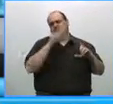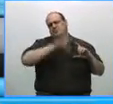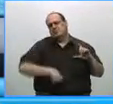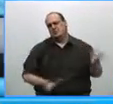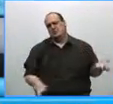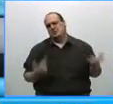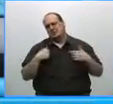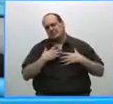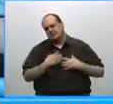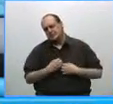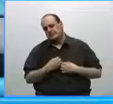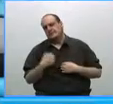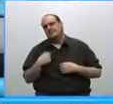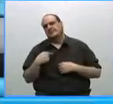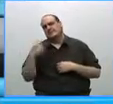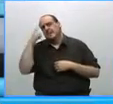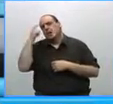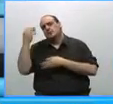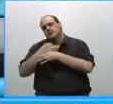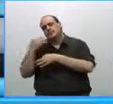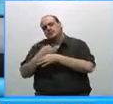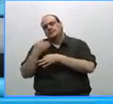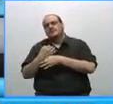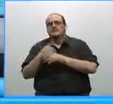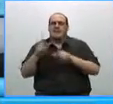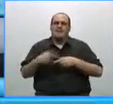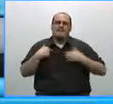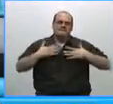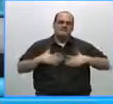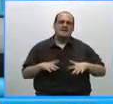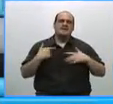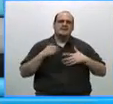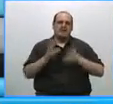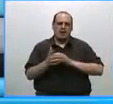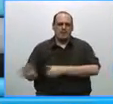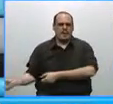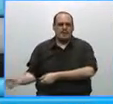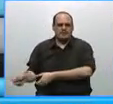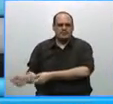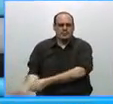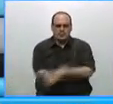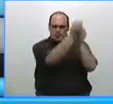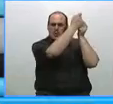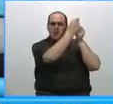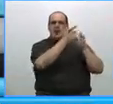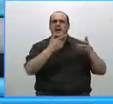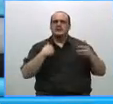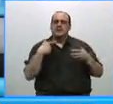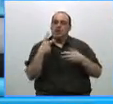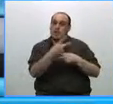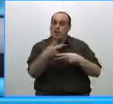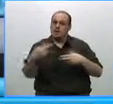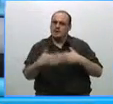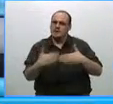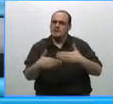hemos estado trabajando mucho en eso por supuesto física y técnicamente también y bueno nos quedan dos semanas más para seguir trabajando yo creo que